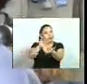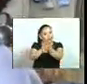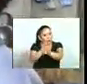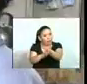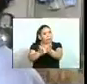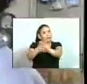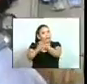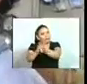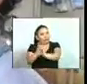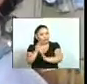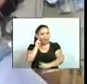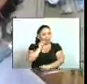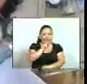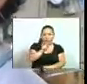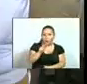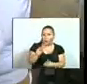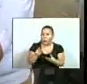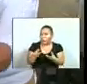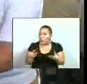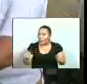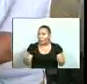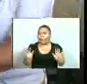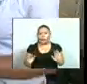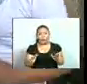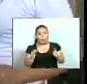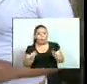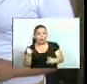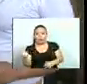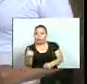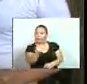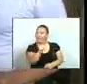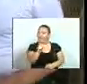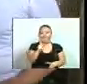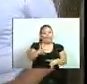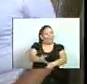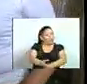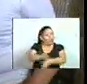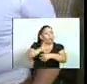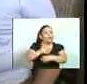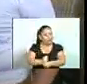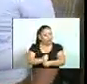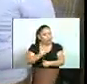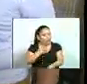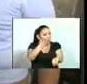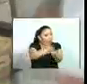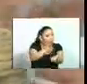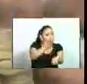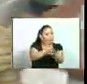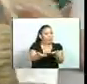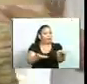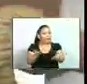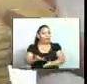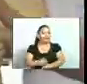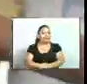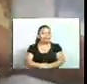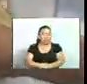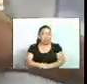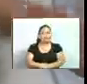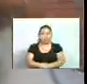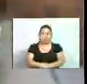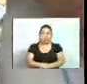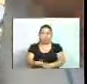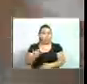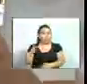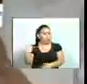asegura que el movimiento es bastante bajo, debido a la poca confianza de la población para asistir al lugar. Sí, todas las medidas,